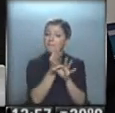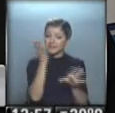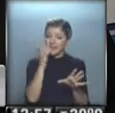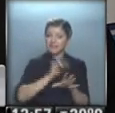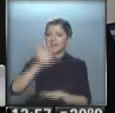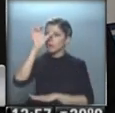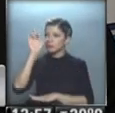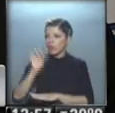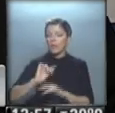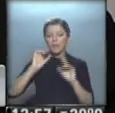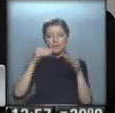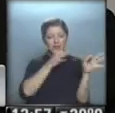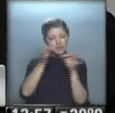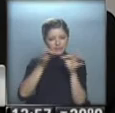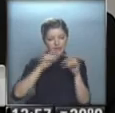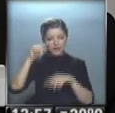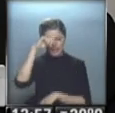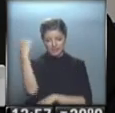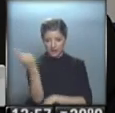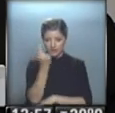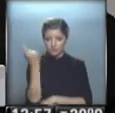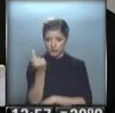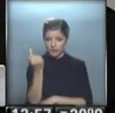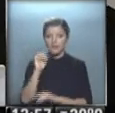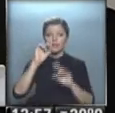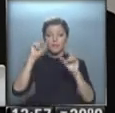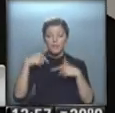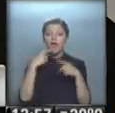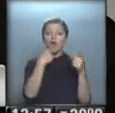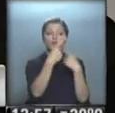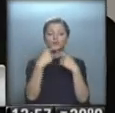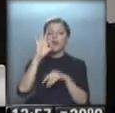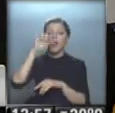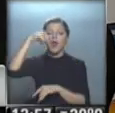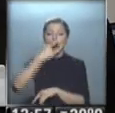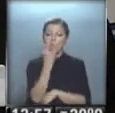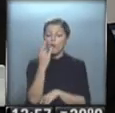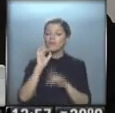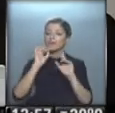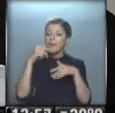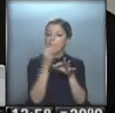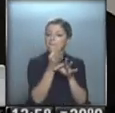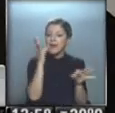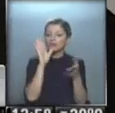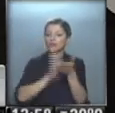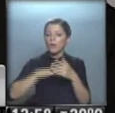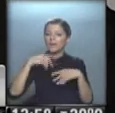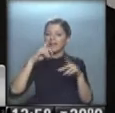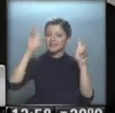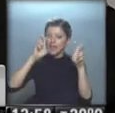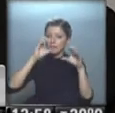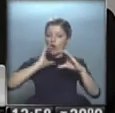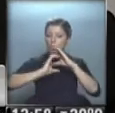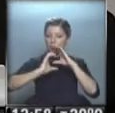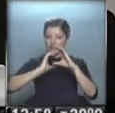estrategia internacional consulto consultor de las naciones unidas- un experto además en temas de comunicación social para